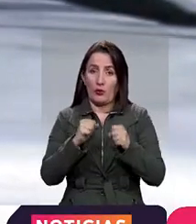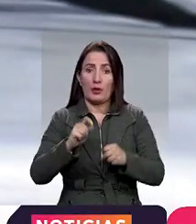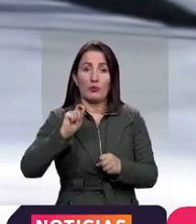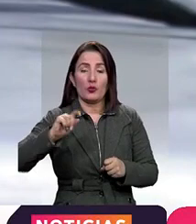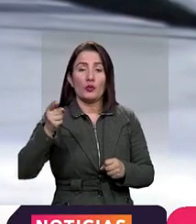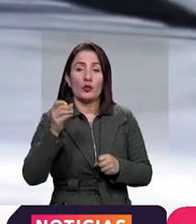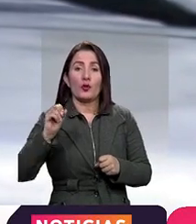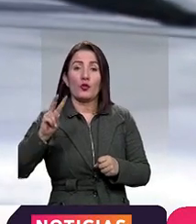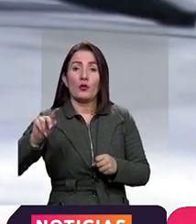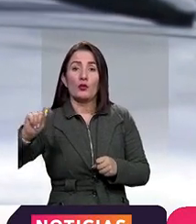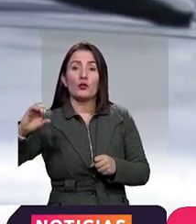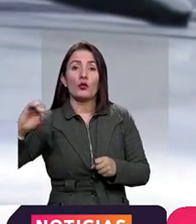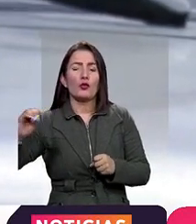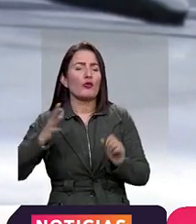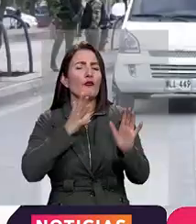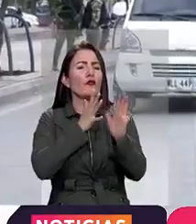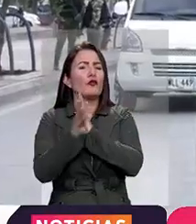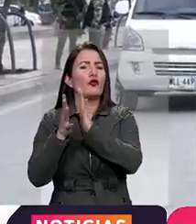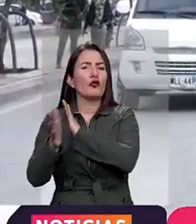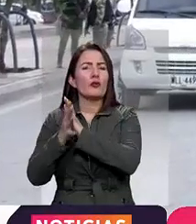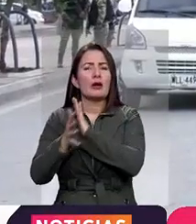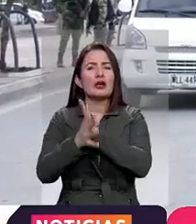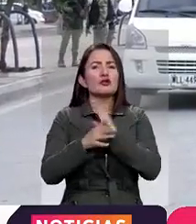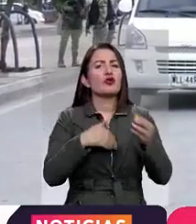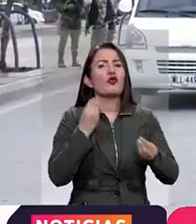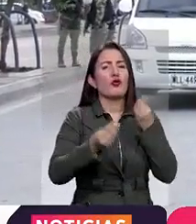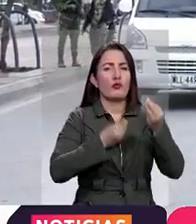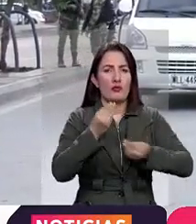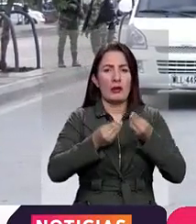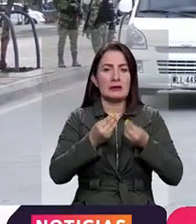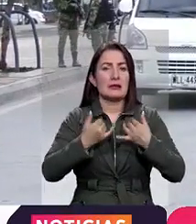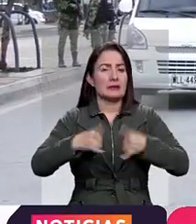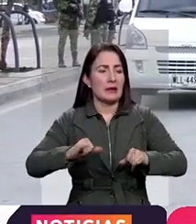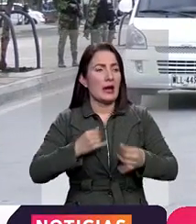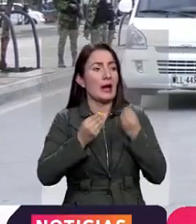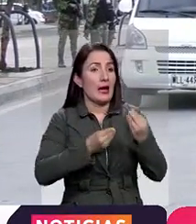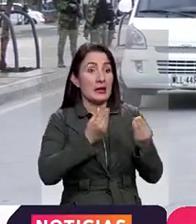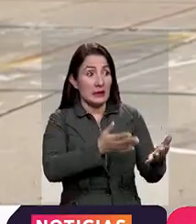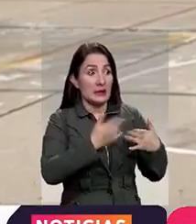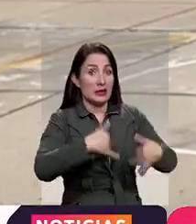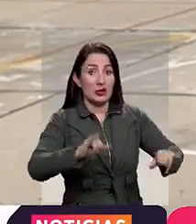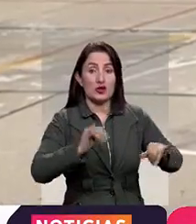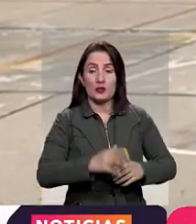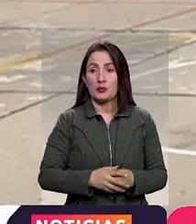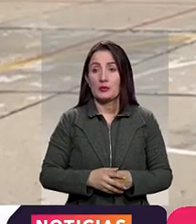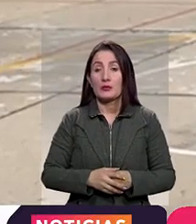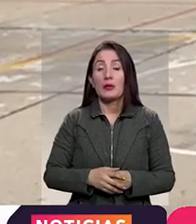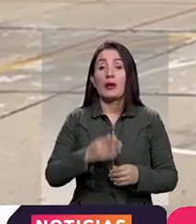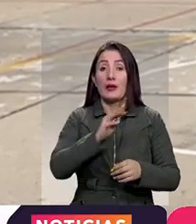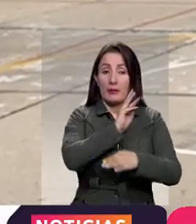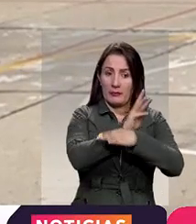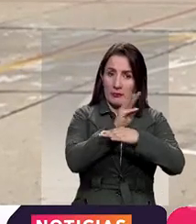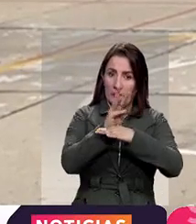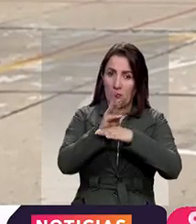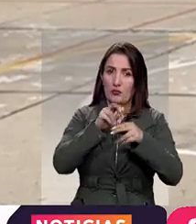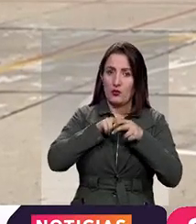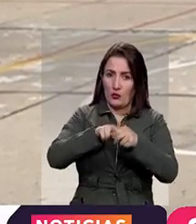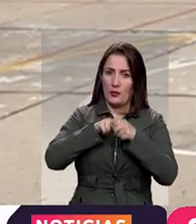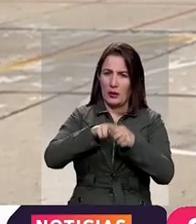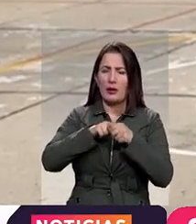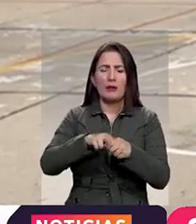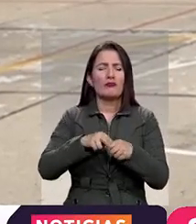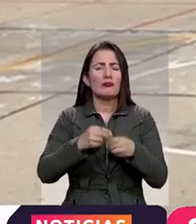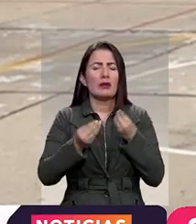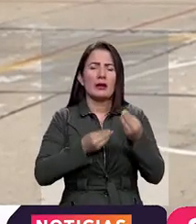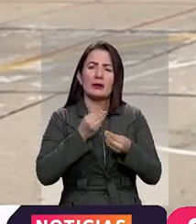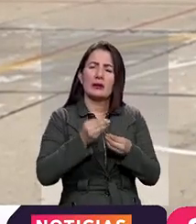www.movilidadbogota.gov.co encontrará la información para solicitar el desembarco. Sin embargo, una vez se haya puesto al día con la multa. Que en la página de la Secretaría de Movilidad se habilitó